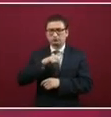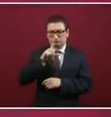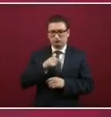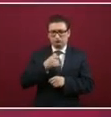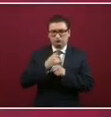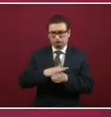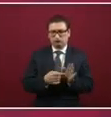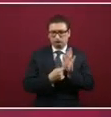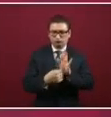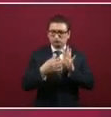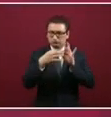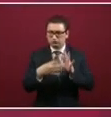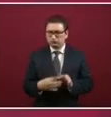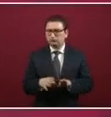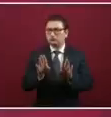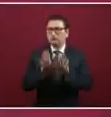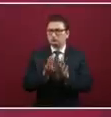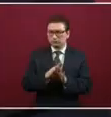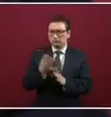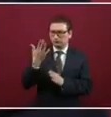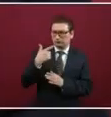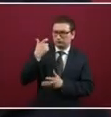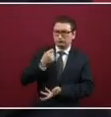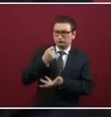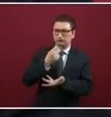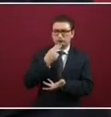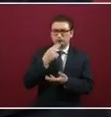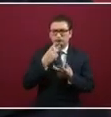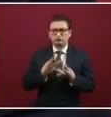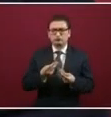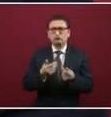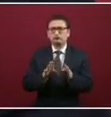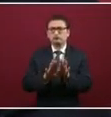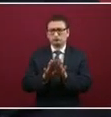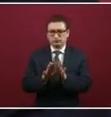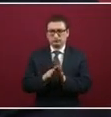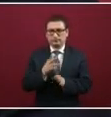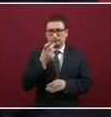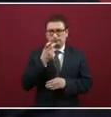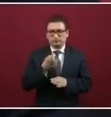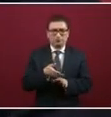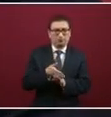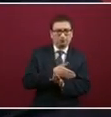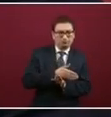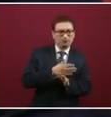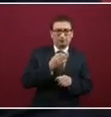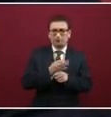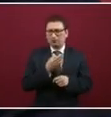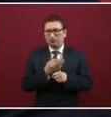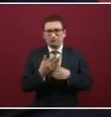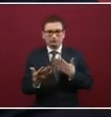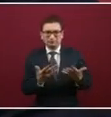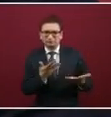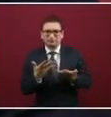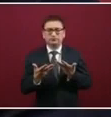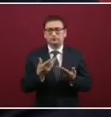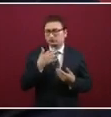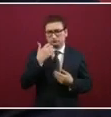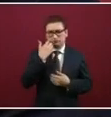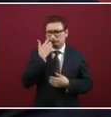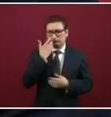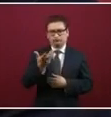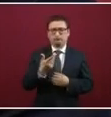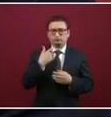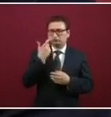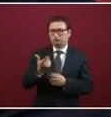cómo se ejercieron los fondos anteriormente, por eso la controversia ahora, porque no queremos entregar